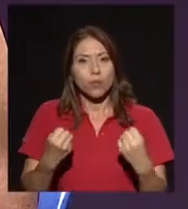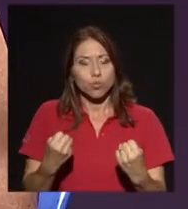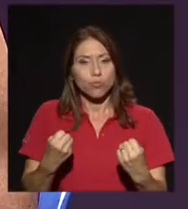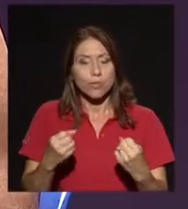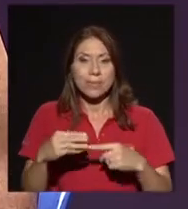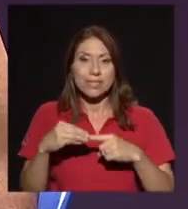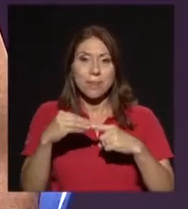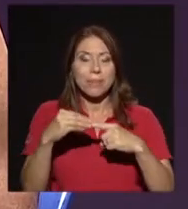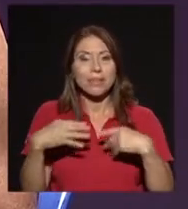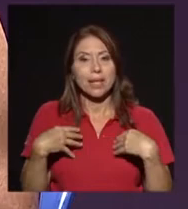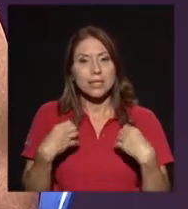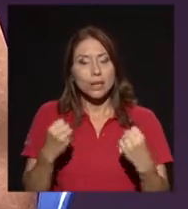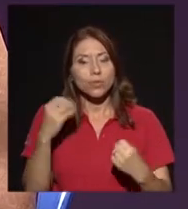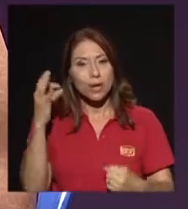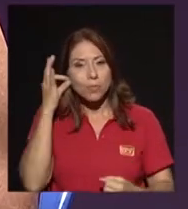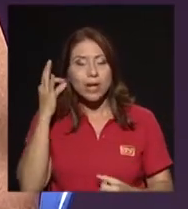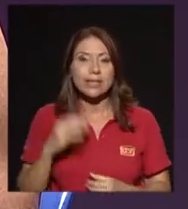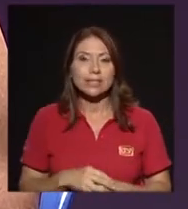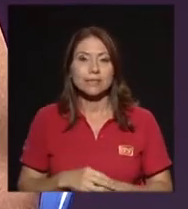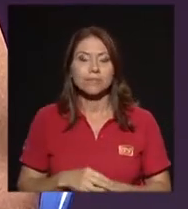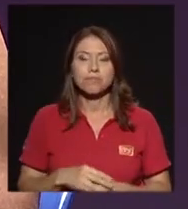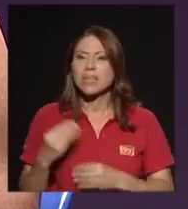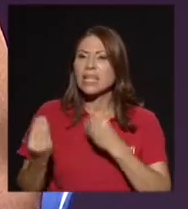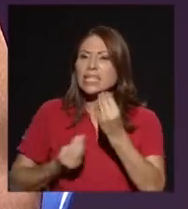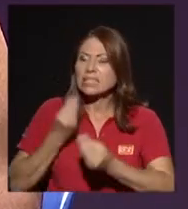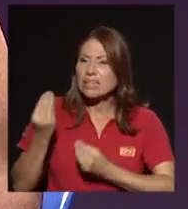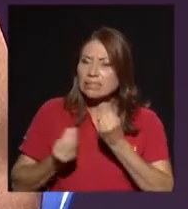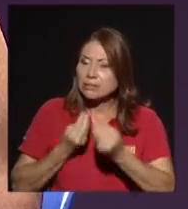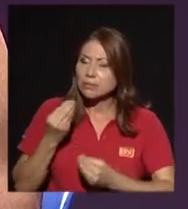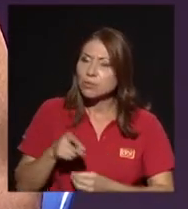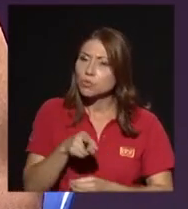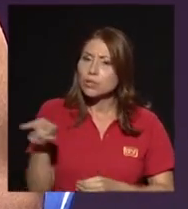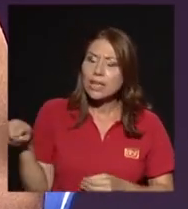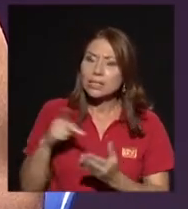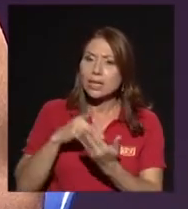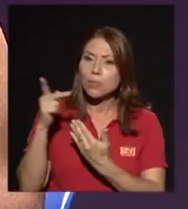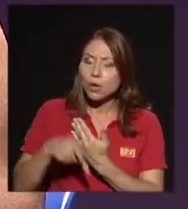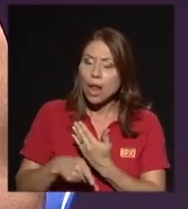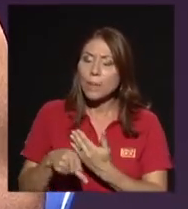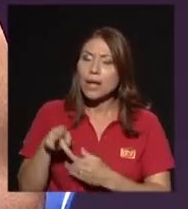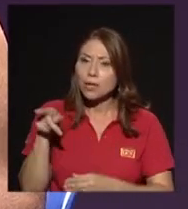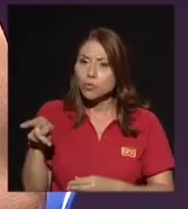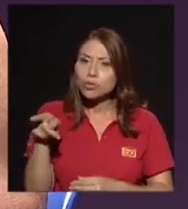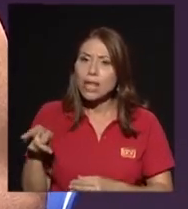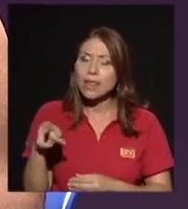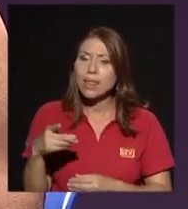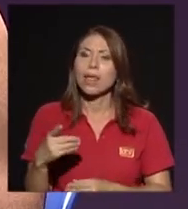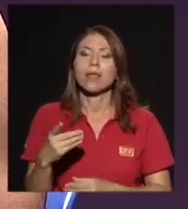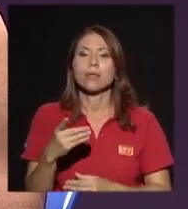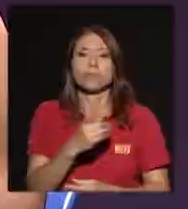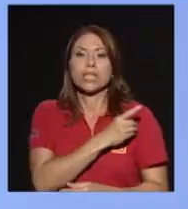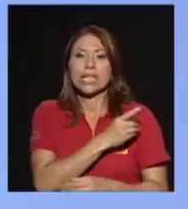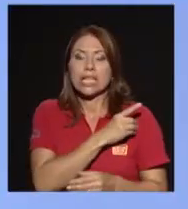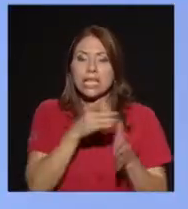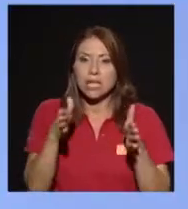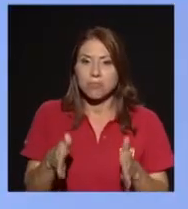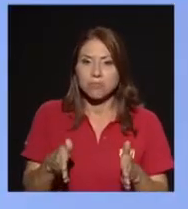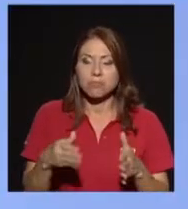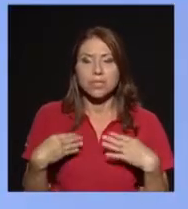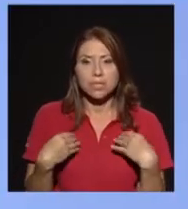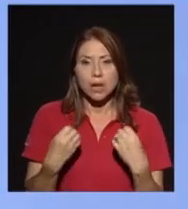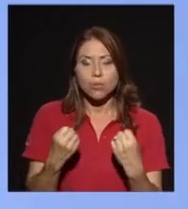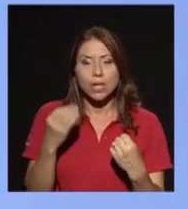de la salud de las mujeres. ¿Qué están haciendo ustedes en el programa que usted dirige en salud de la